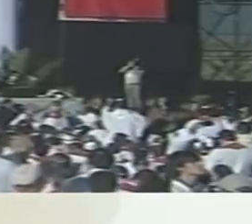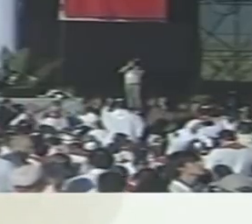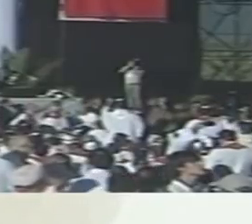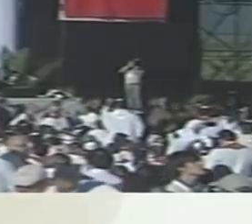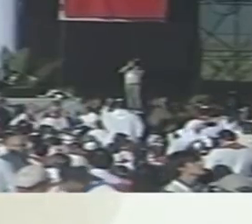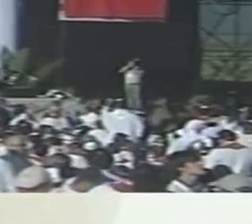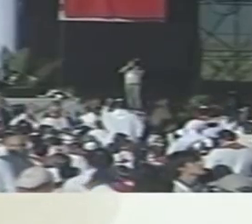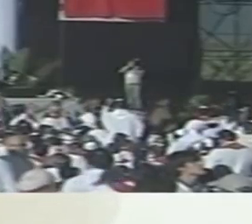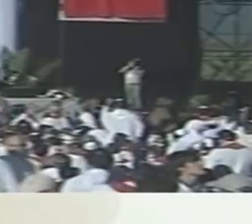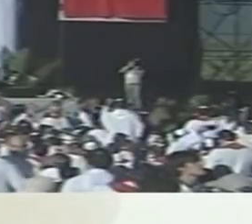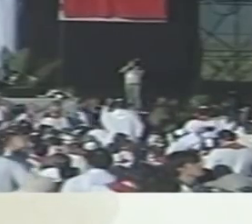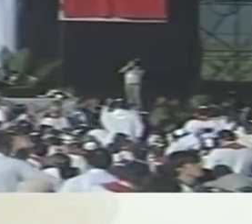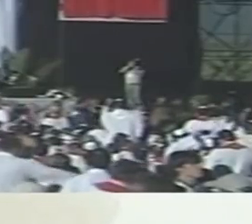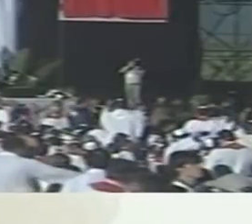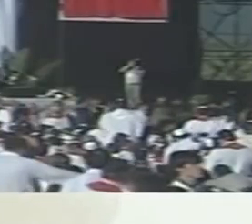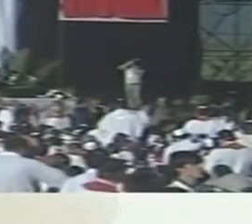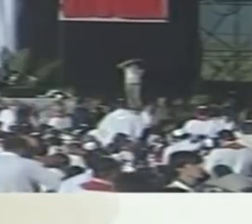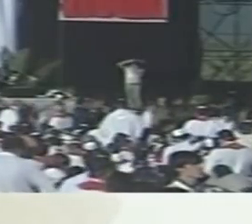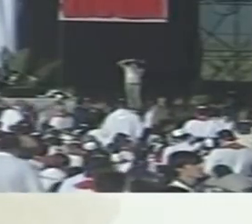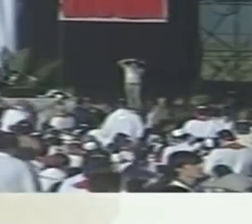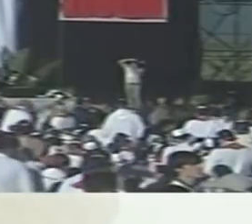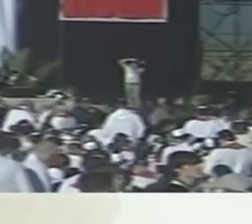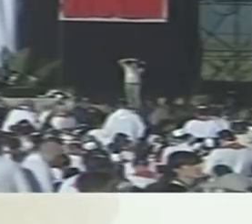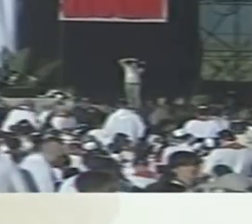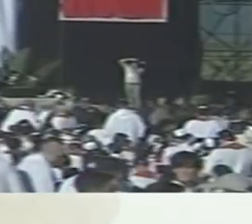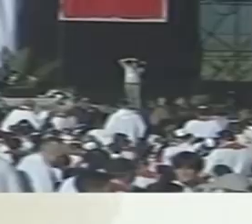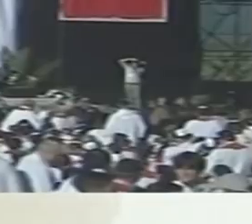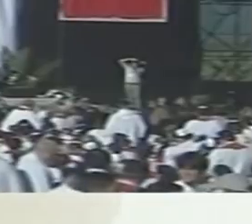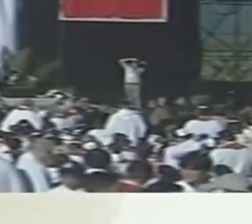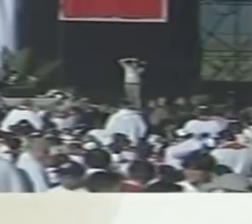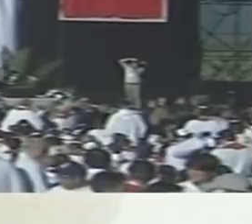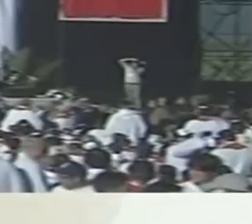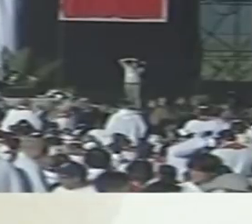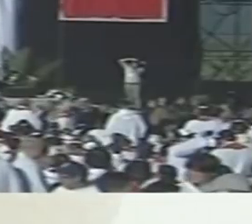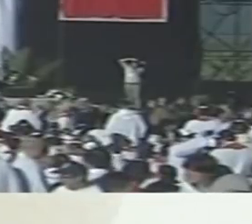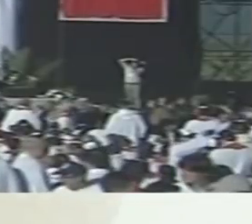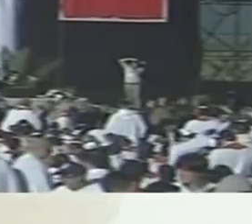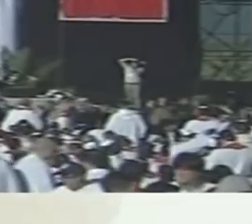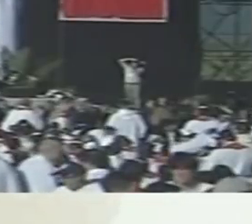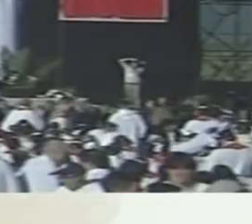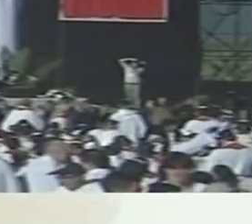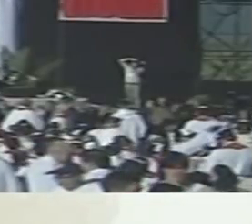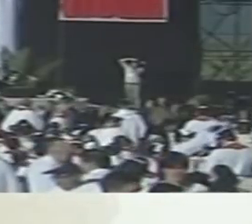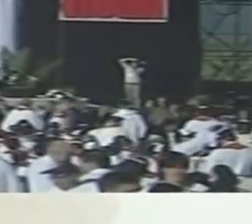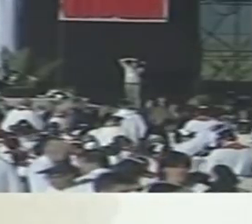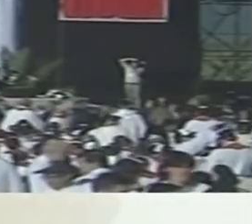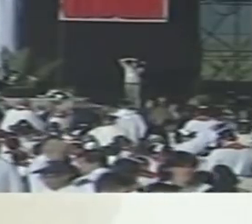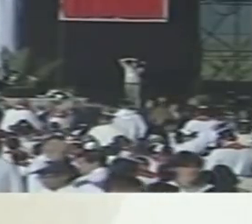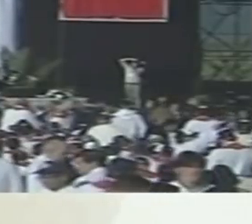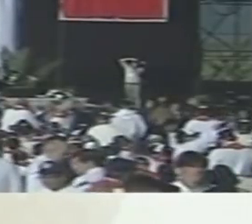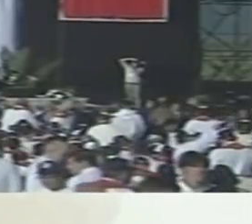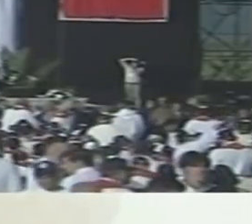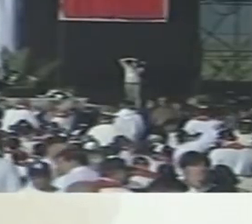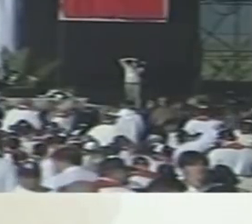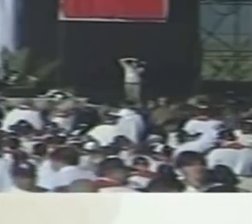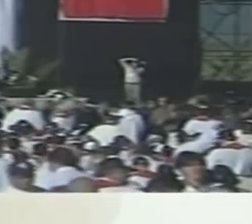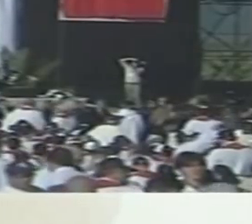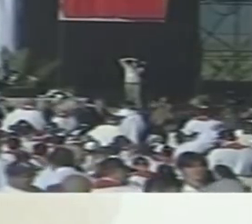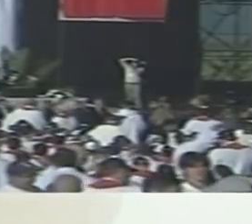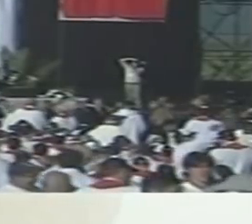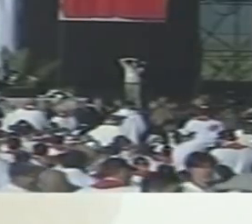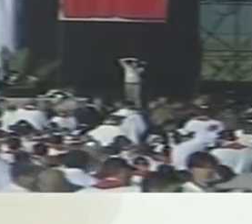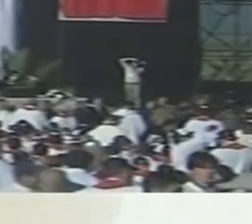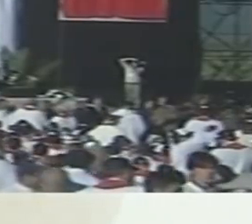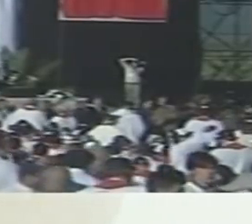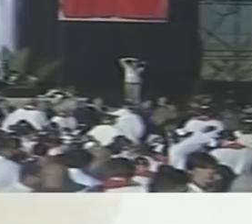la gente del interior, muchos de ellos que obviamente eran jóvenes y se manifestaban al lado de estos sacerdotes que hacían mucho por la gente